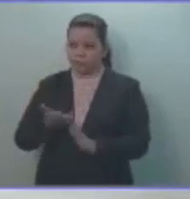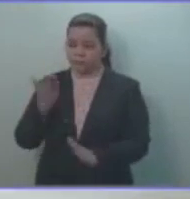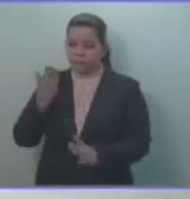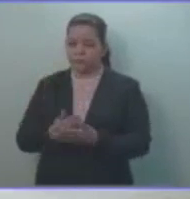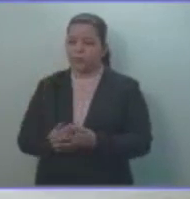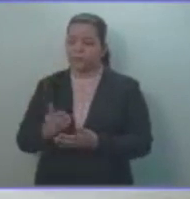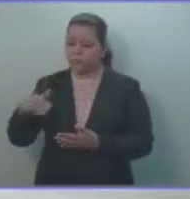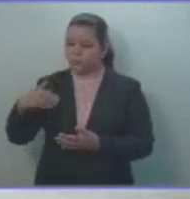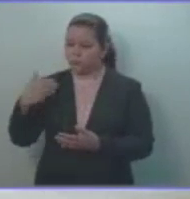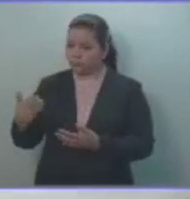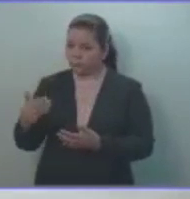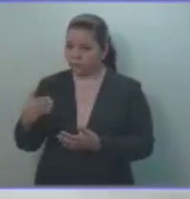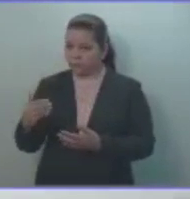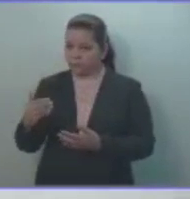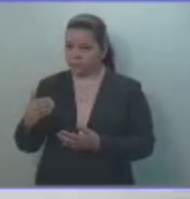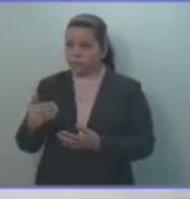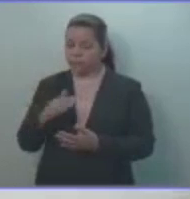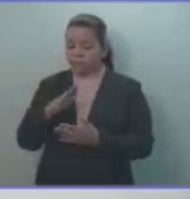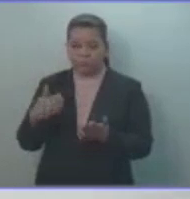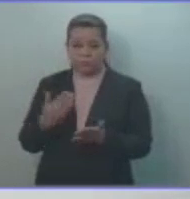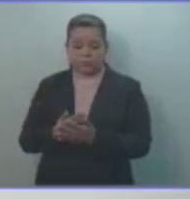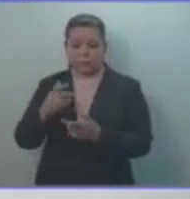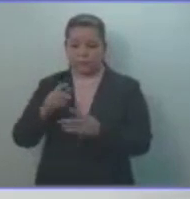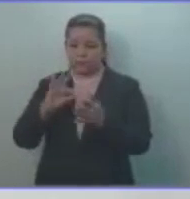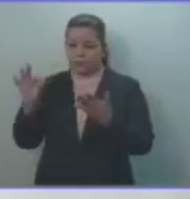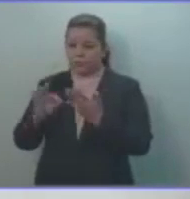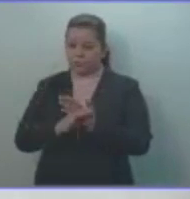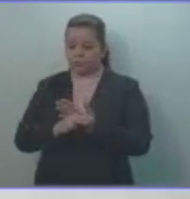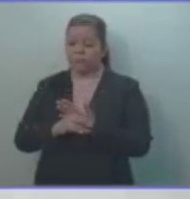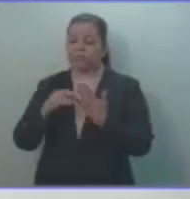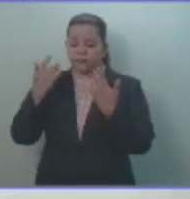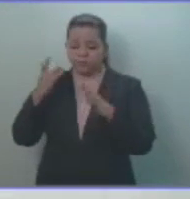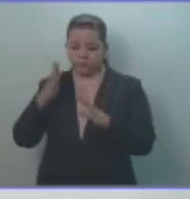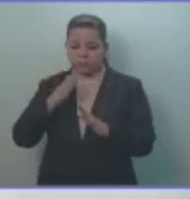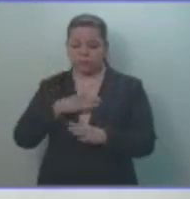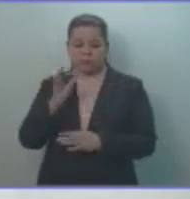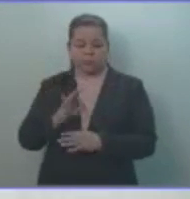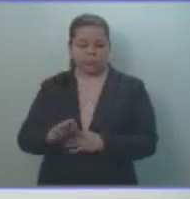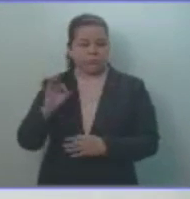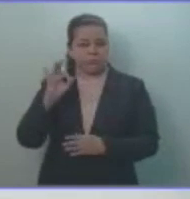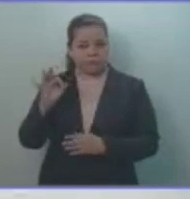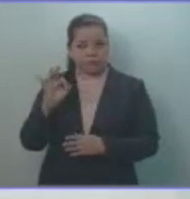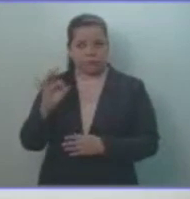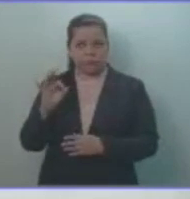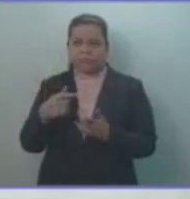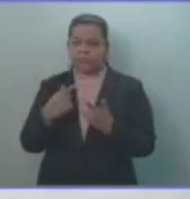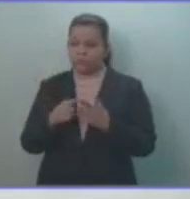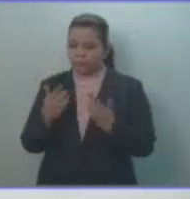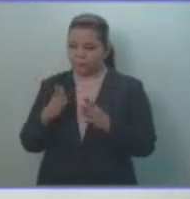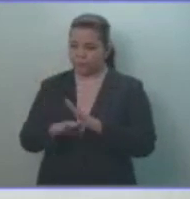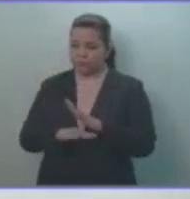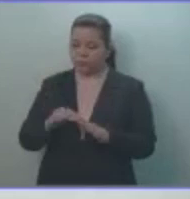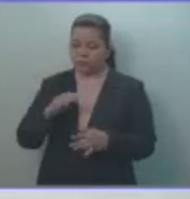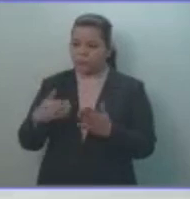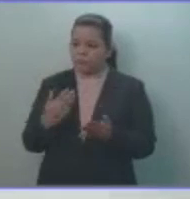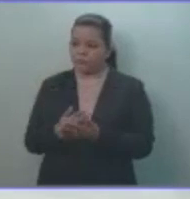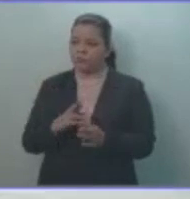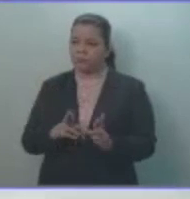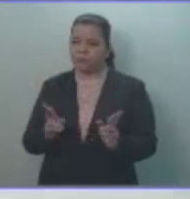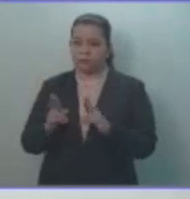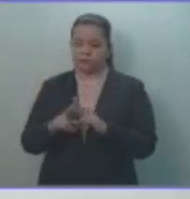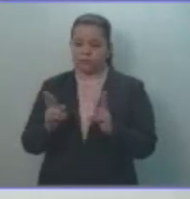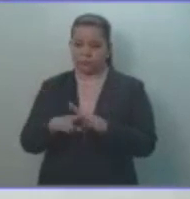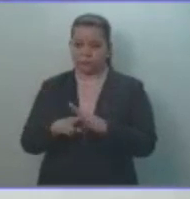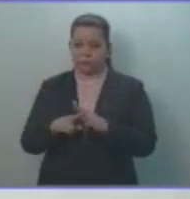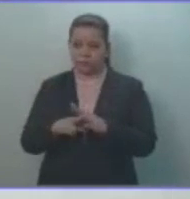los problemas estructurales de las finanzas públicas han tenido una mejoría, con base a las últimas reformas